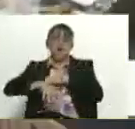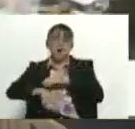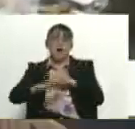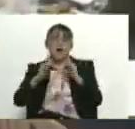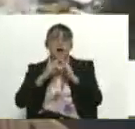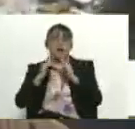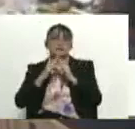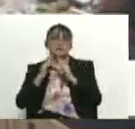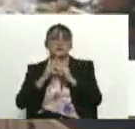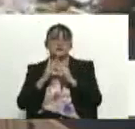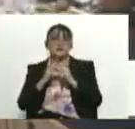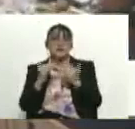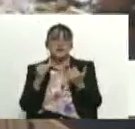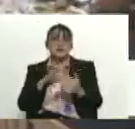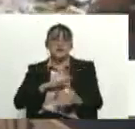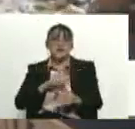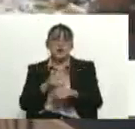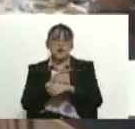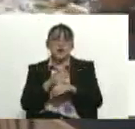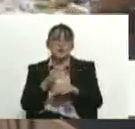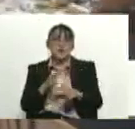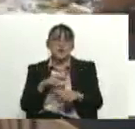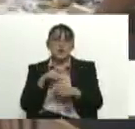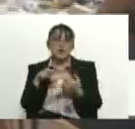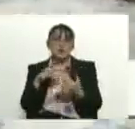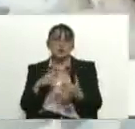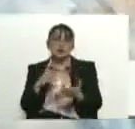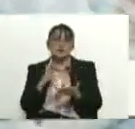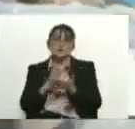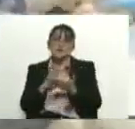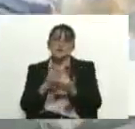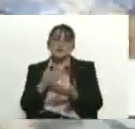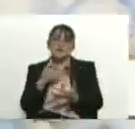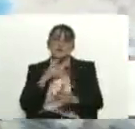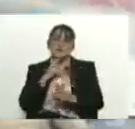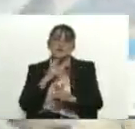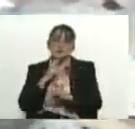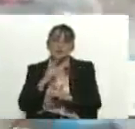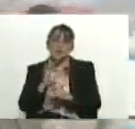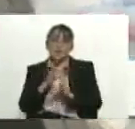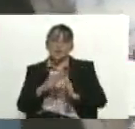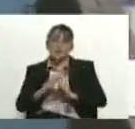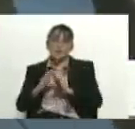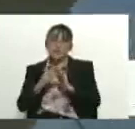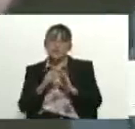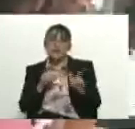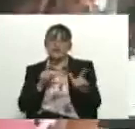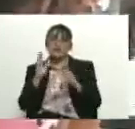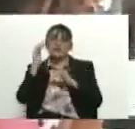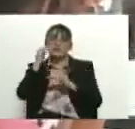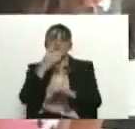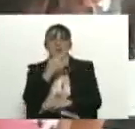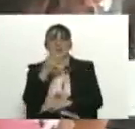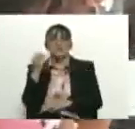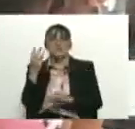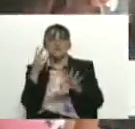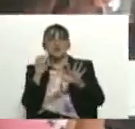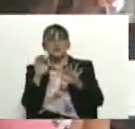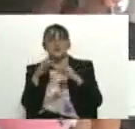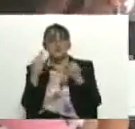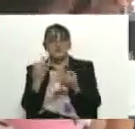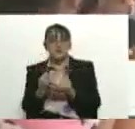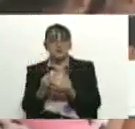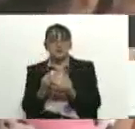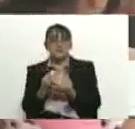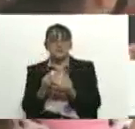viviendas Aquí está el gobierno revolucionario Siempre dando la cara a nuestras comunidades están haciendo atendidas cuatrocientas familias